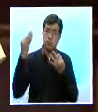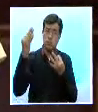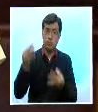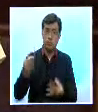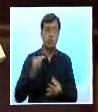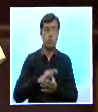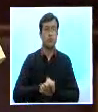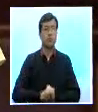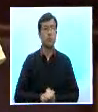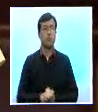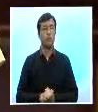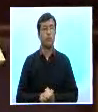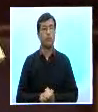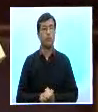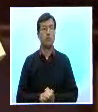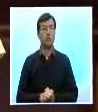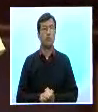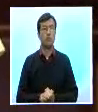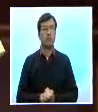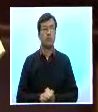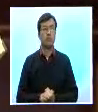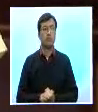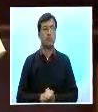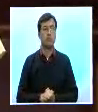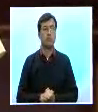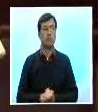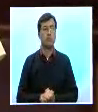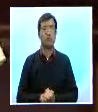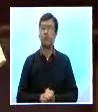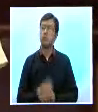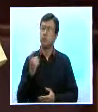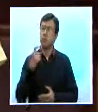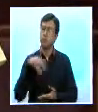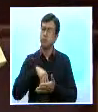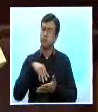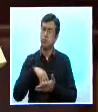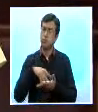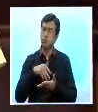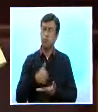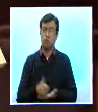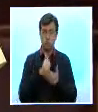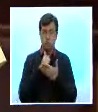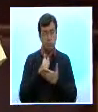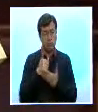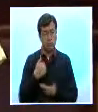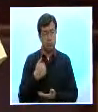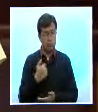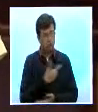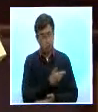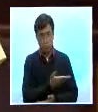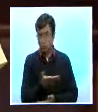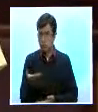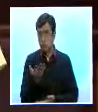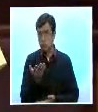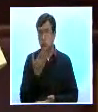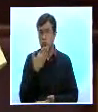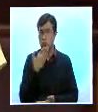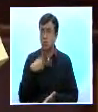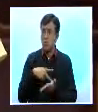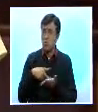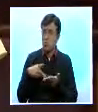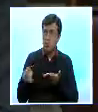situación que hayan un estudio para que seamos beneficiados en esta razón que no podemos pagar